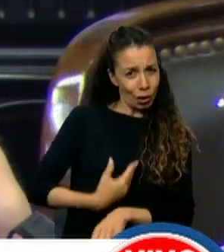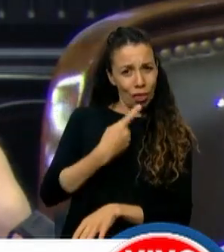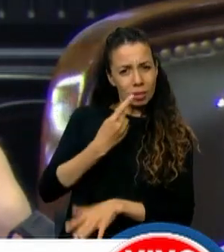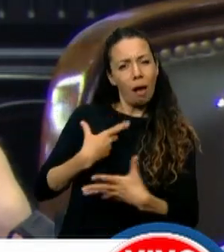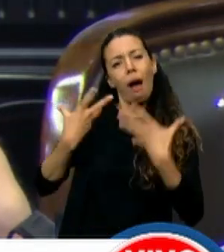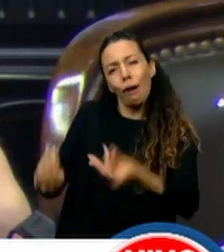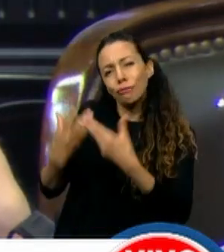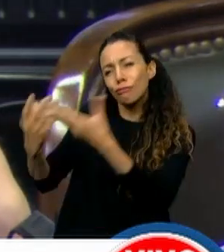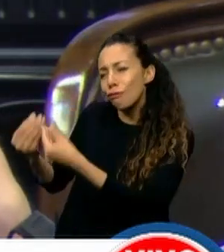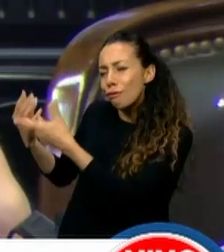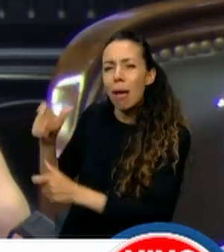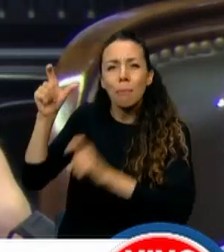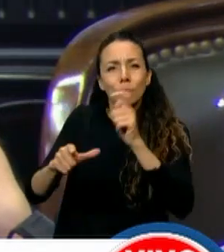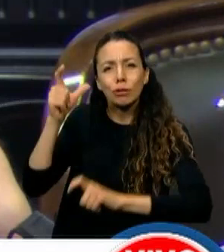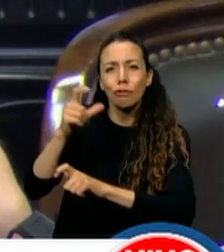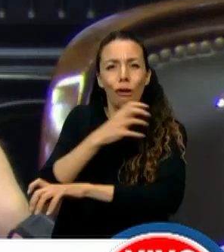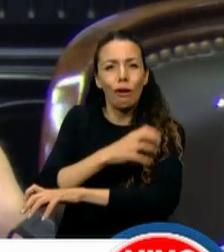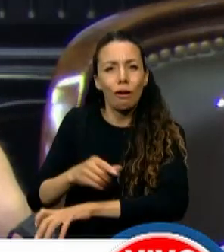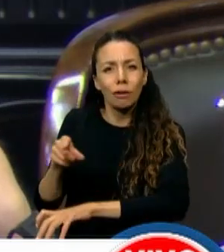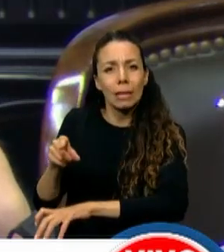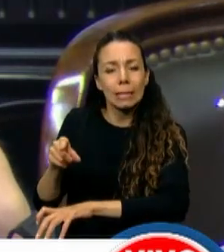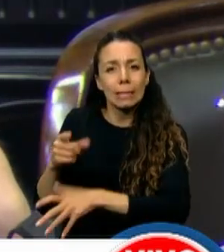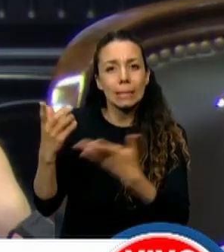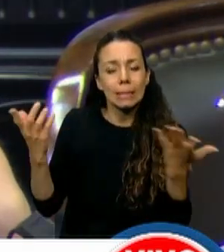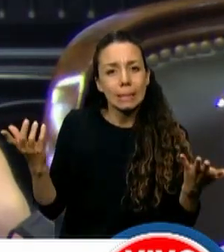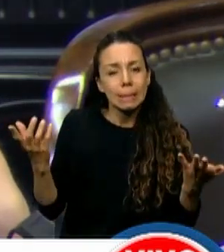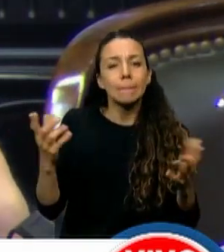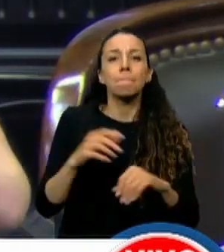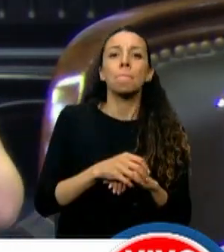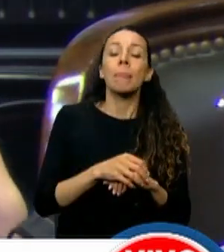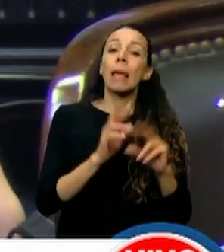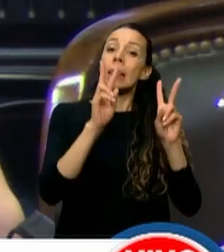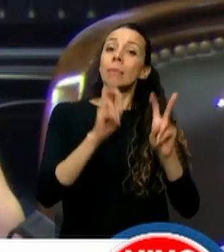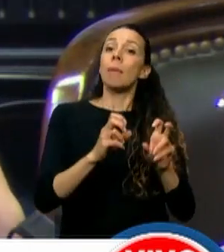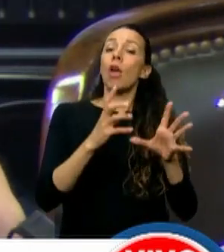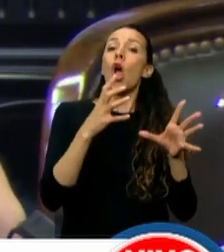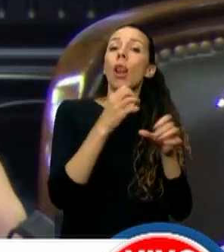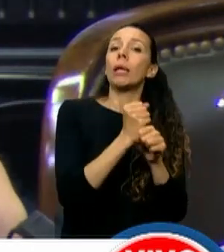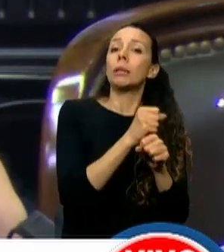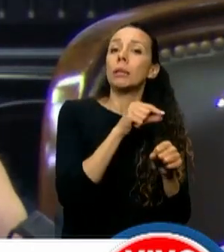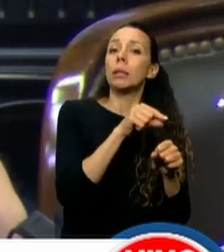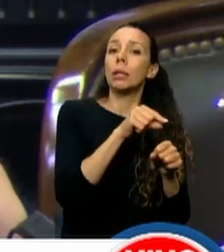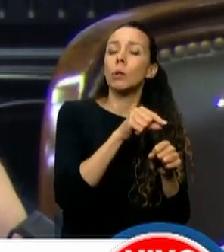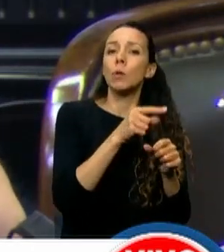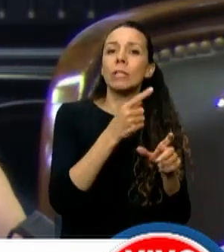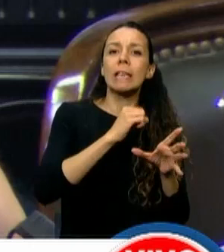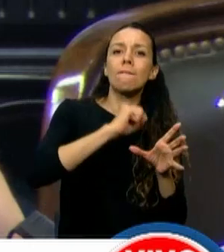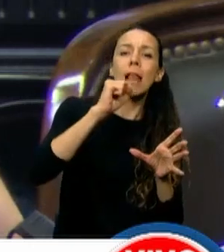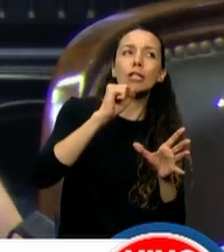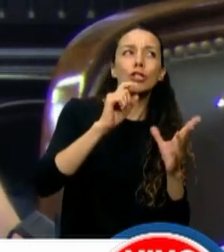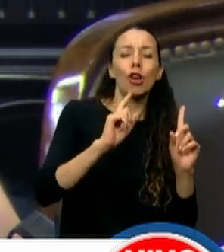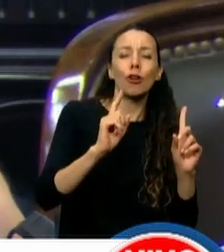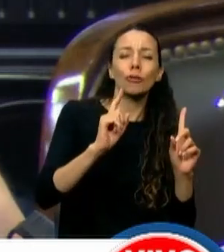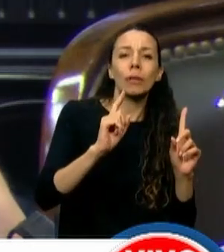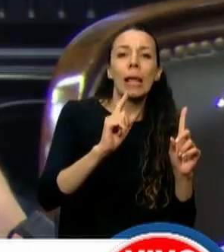de colectivos, como no contempla la inflación, le otorga la misma cantidad de plata al transporte